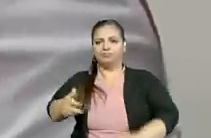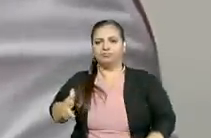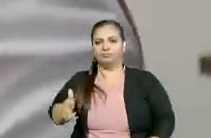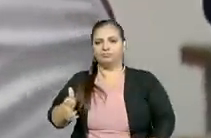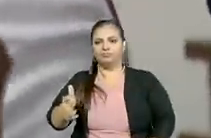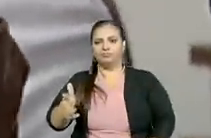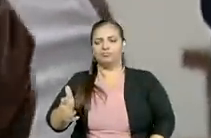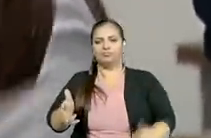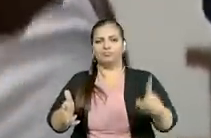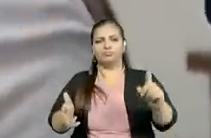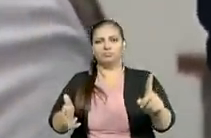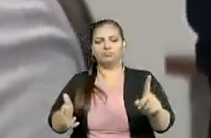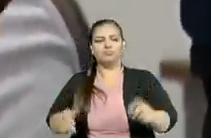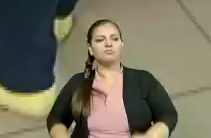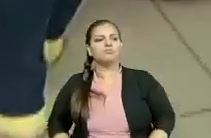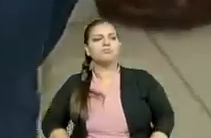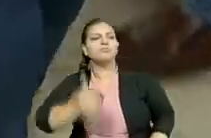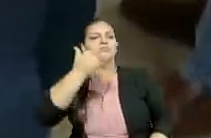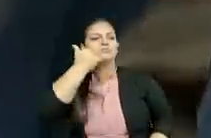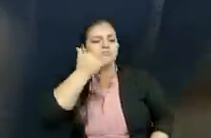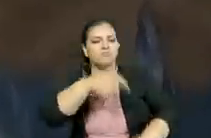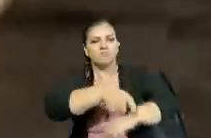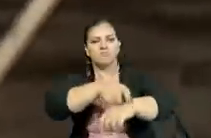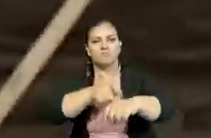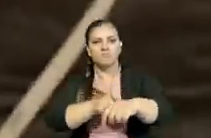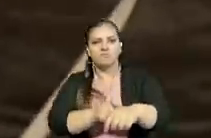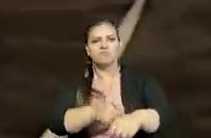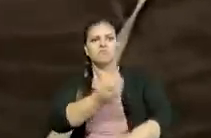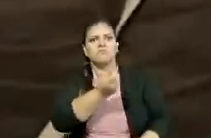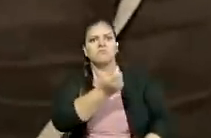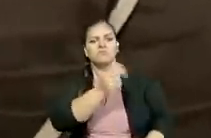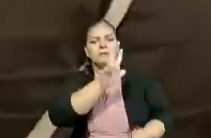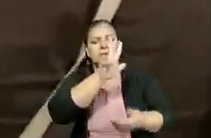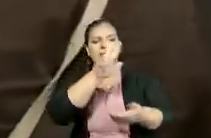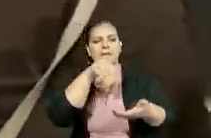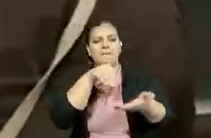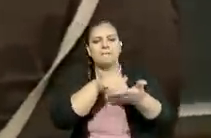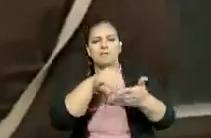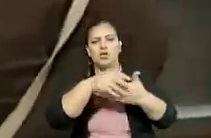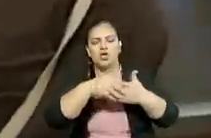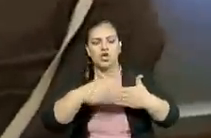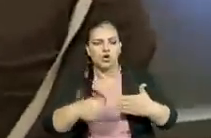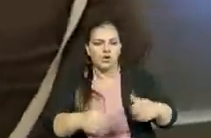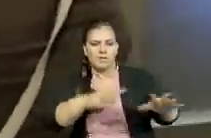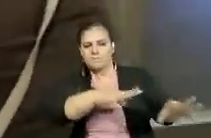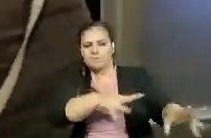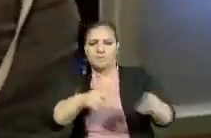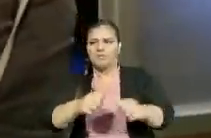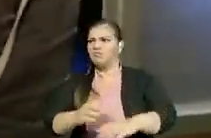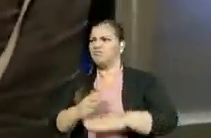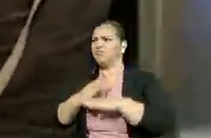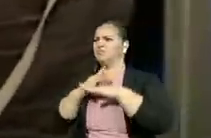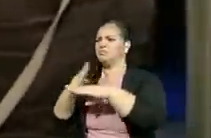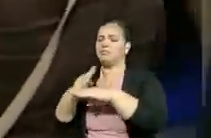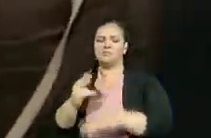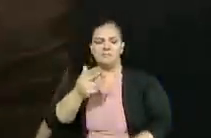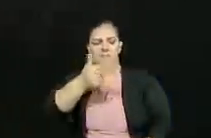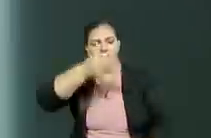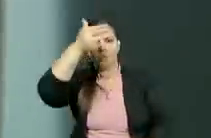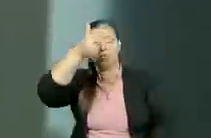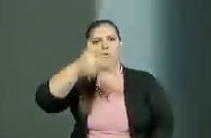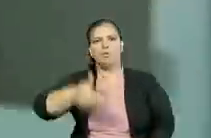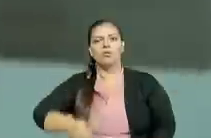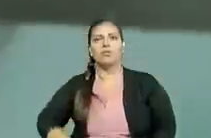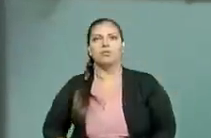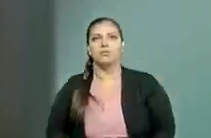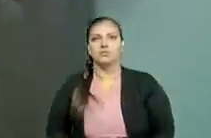y Maldonado para robarle. No contentos con haberle sustraído su celular, joyas y $3,000 en efectivo, le dispararon en la